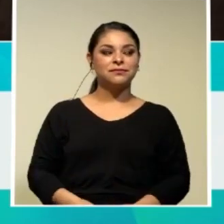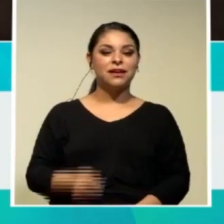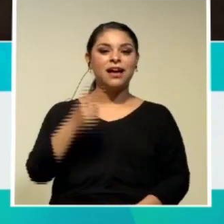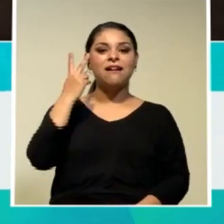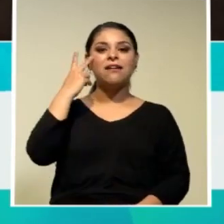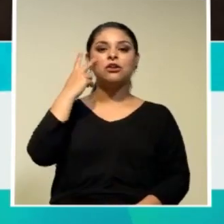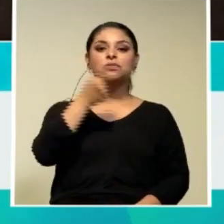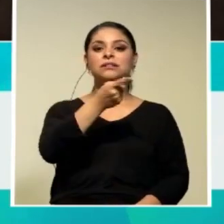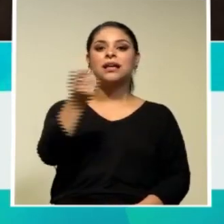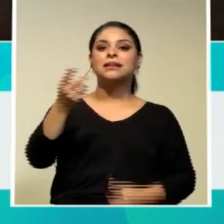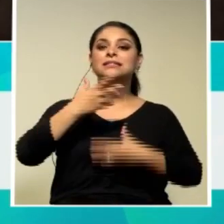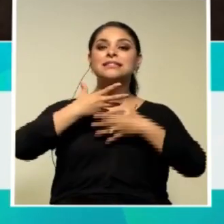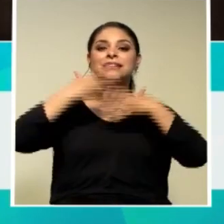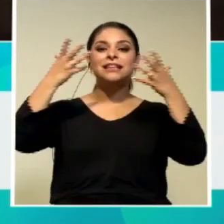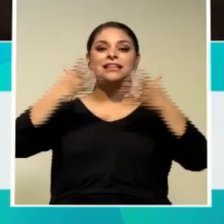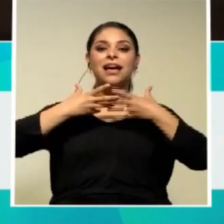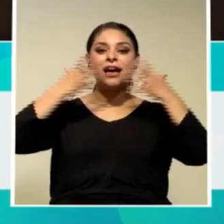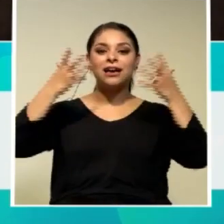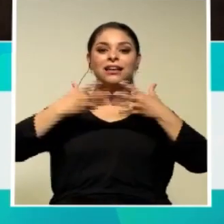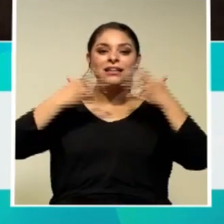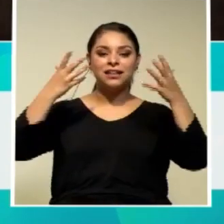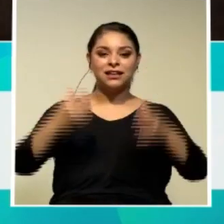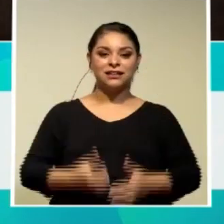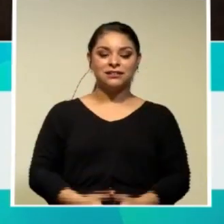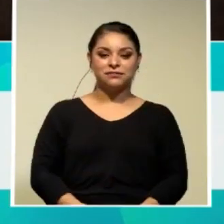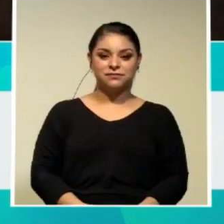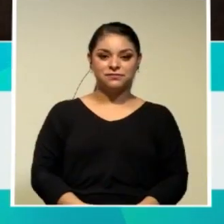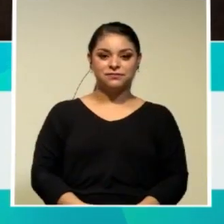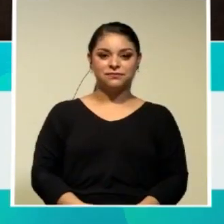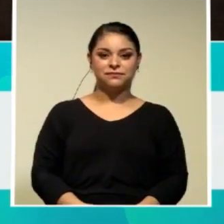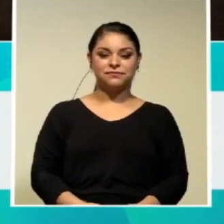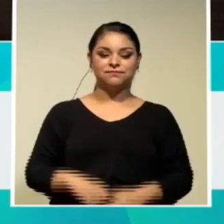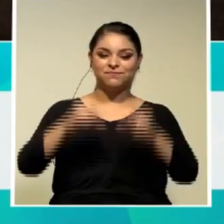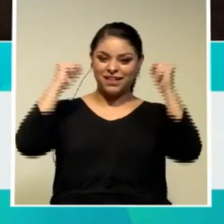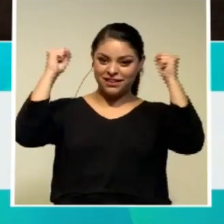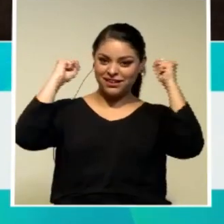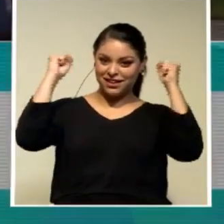un grito. Un gritito, un gritito.